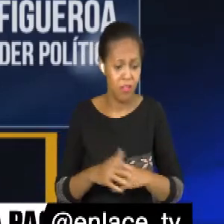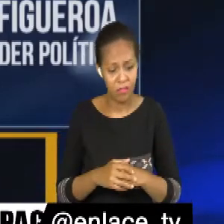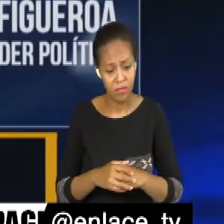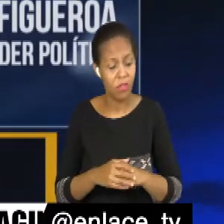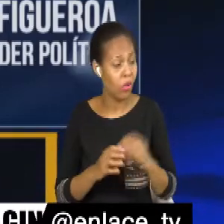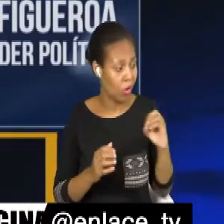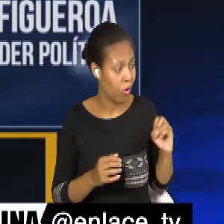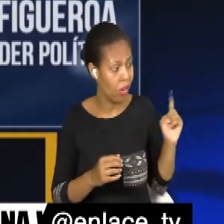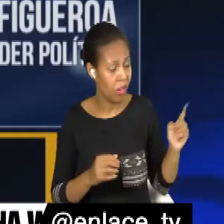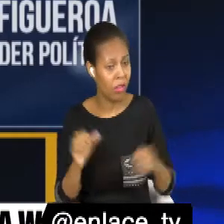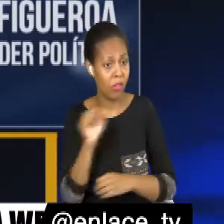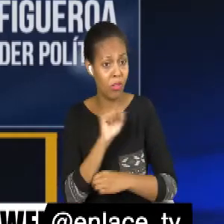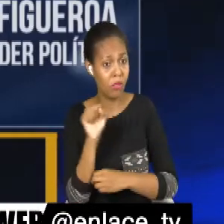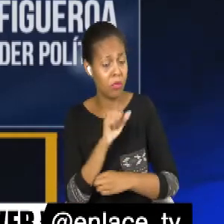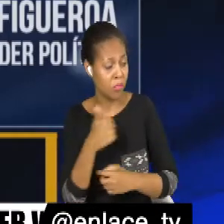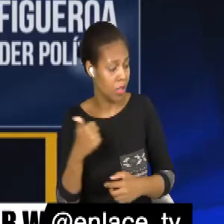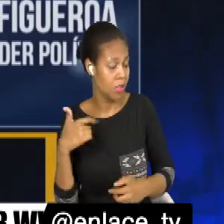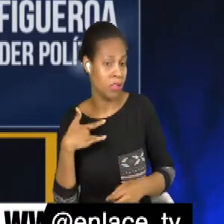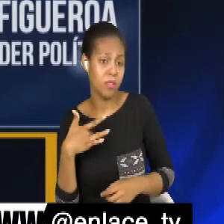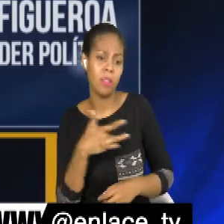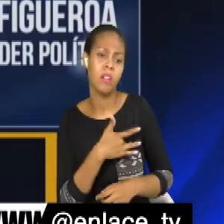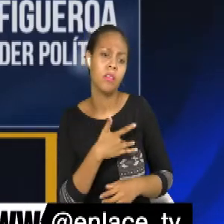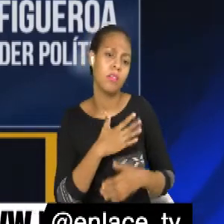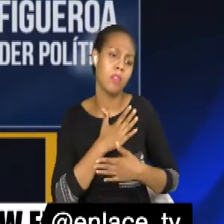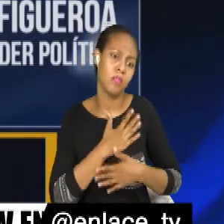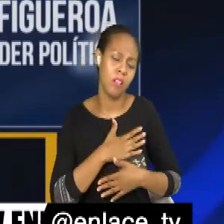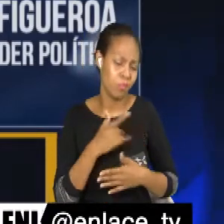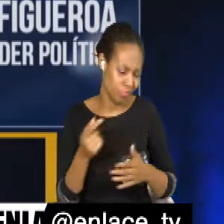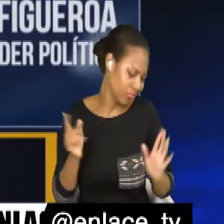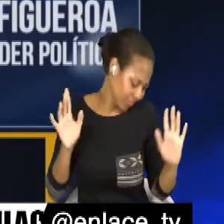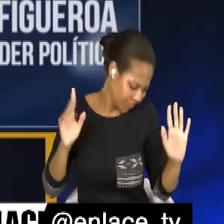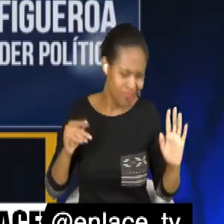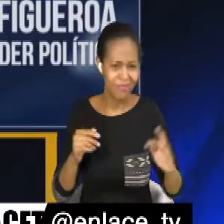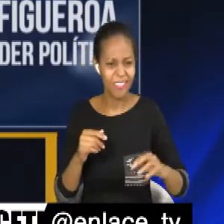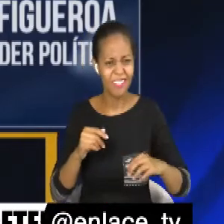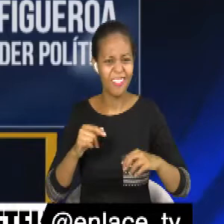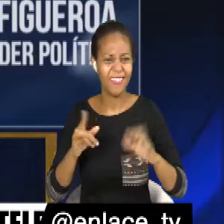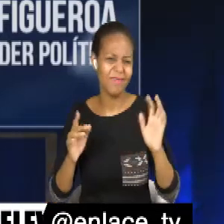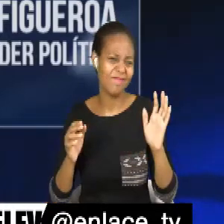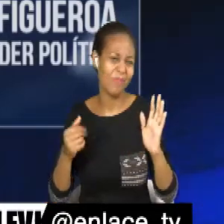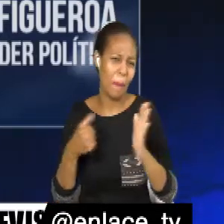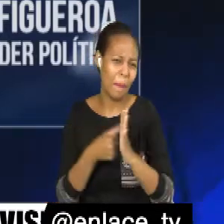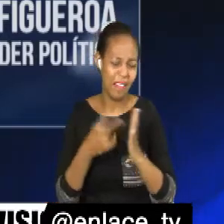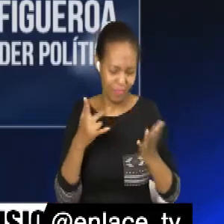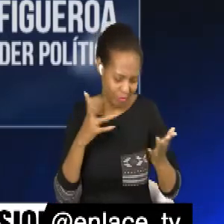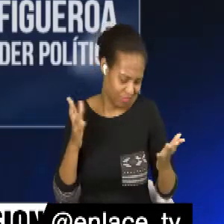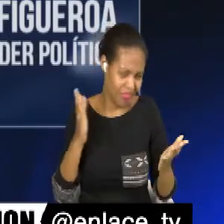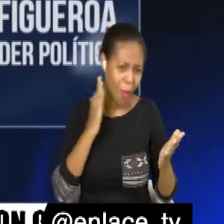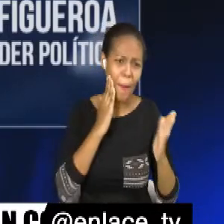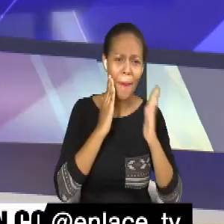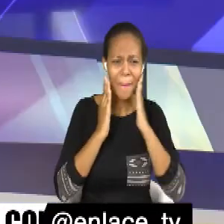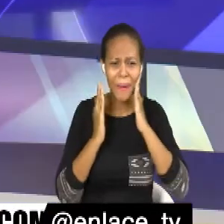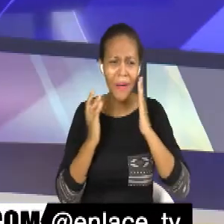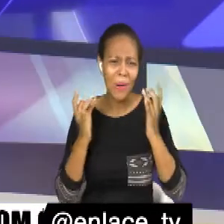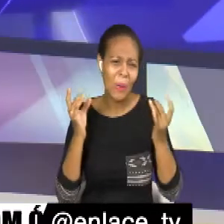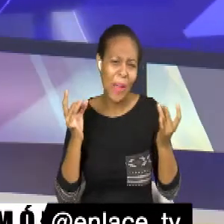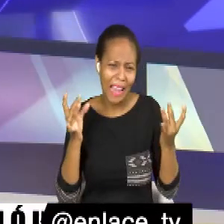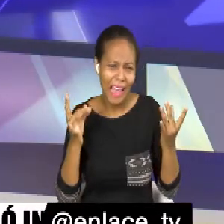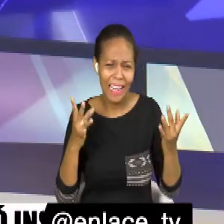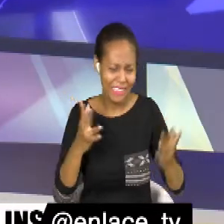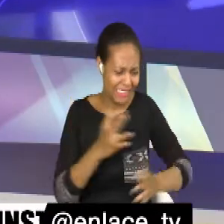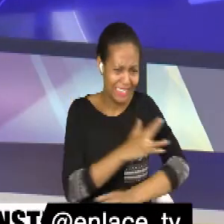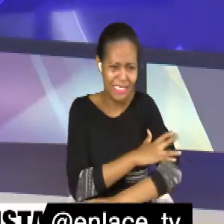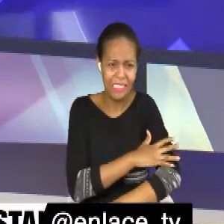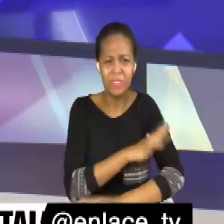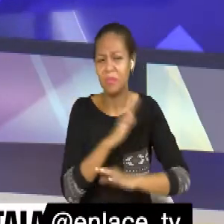nos encontramos bien de salud, pues no es más que todo golpe y raspaduras, pero no, todo bien, gracias a Dios. En